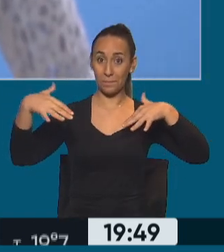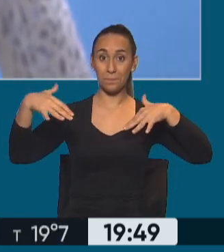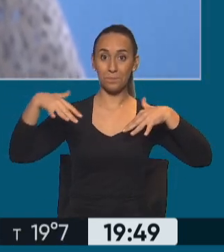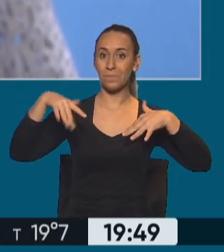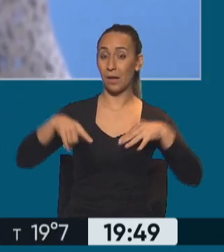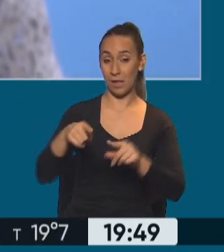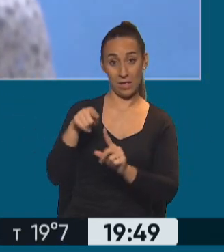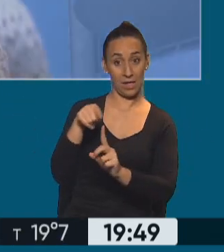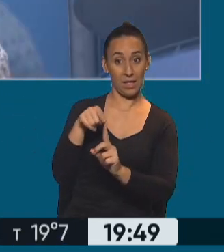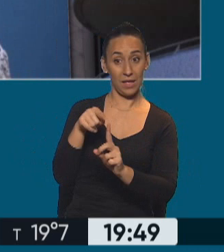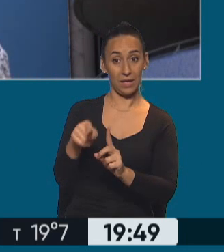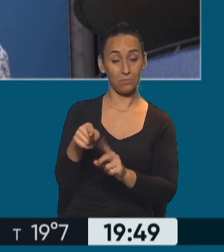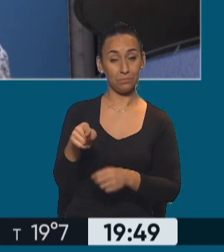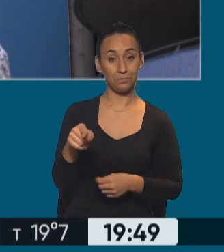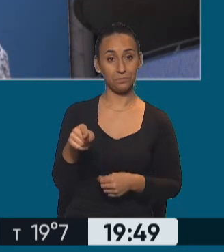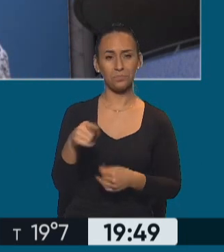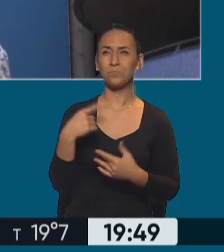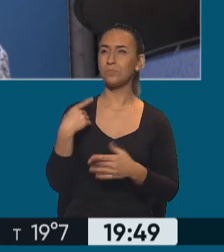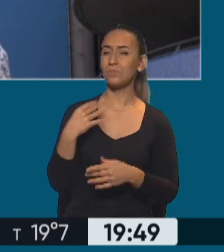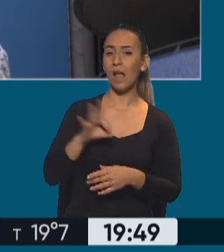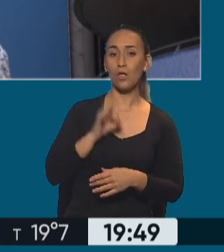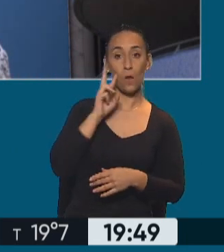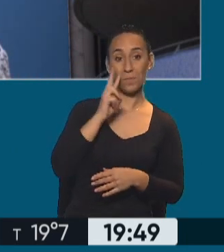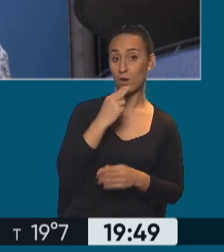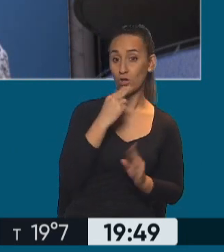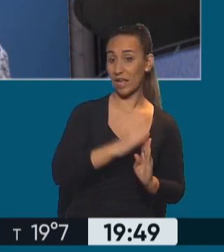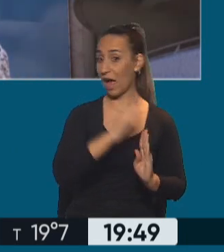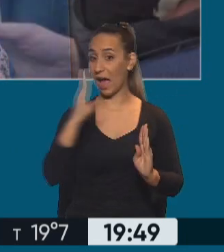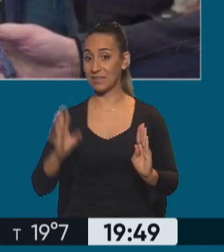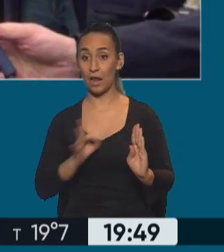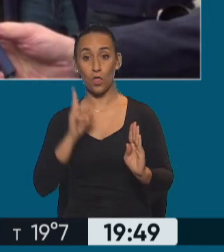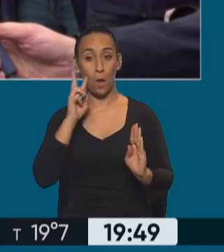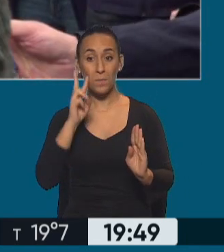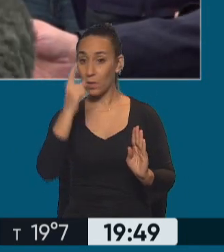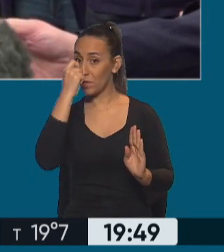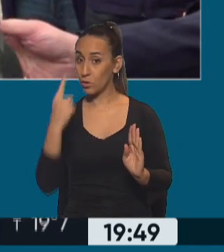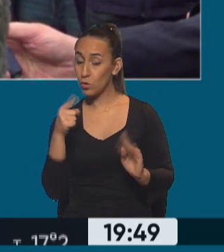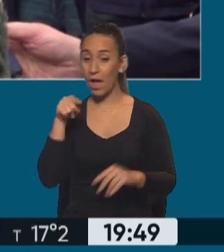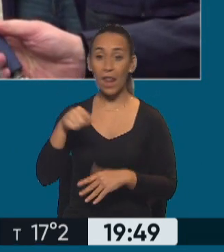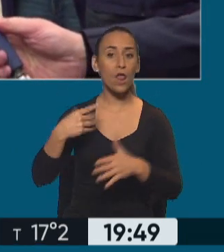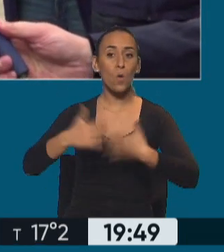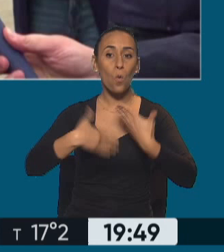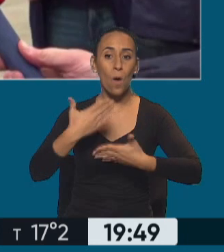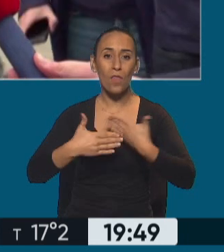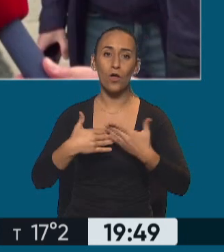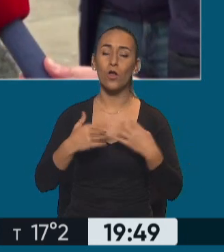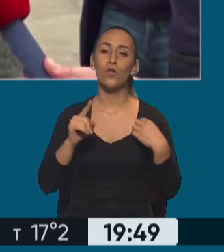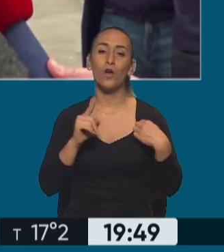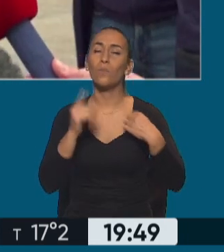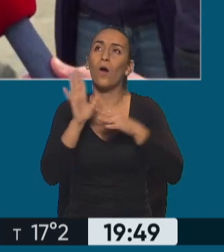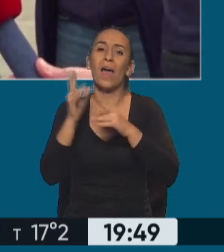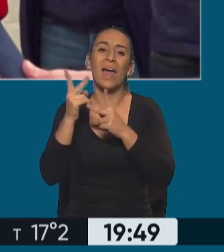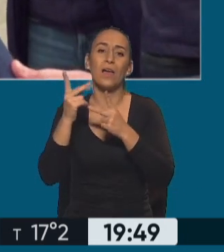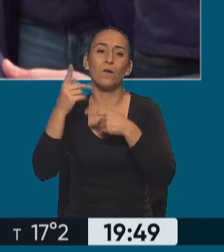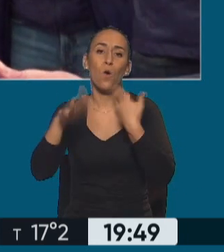jugó desde 2011 a 2021. Logró ser el futbolista no extranjero,